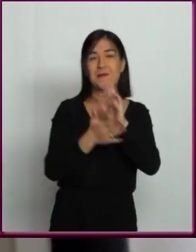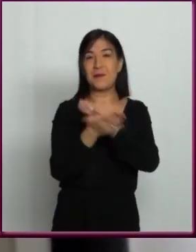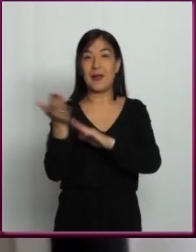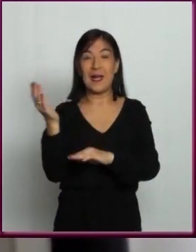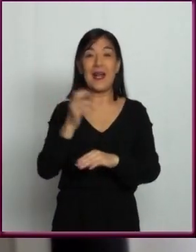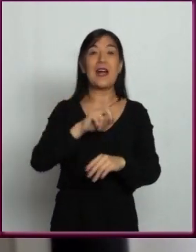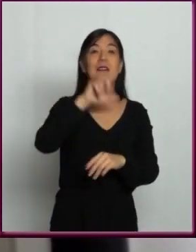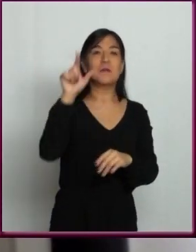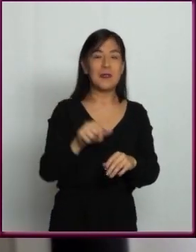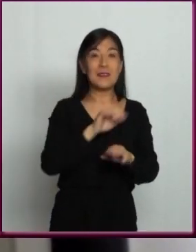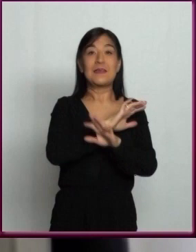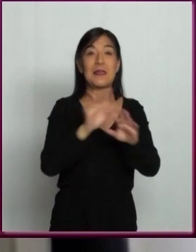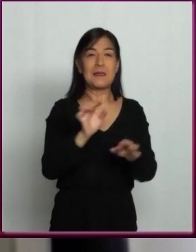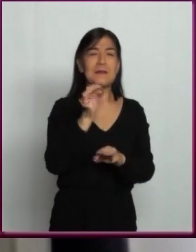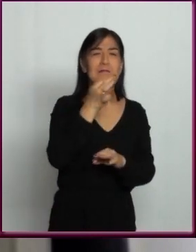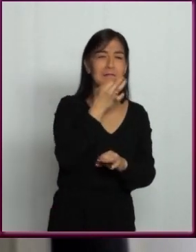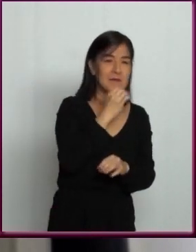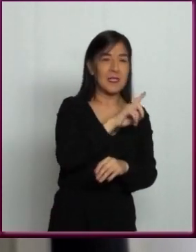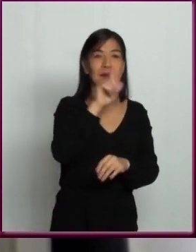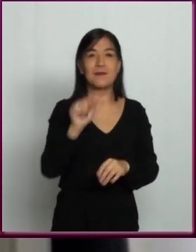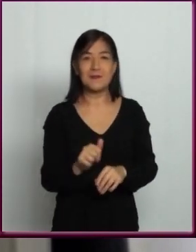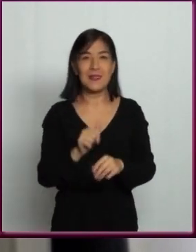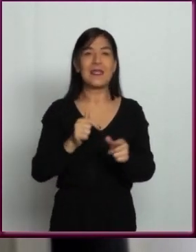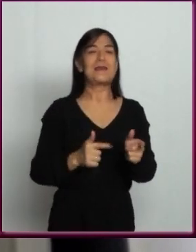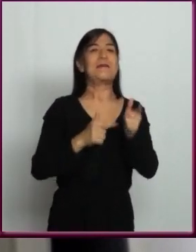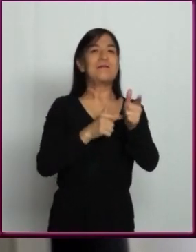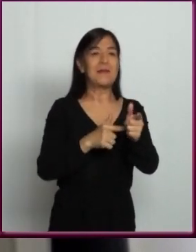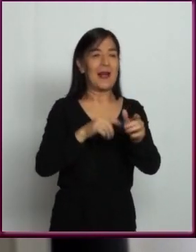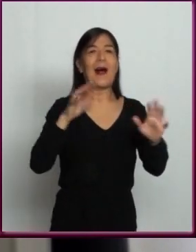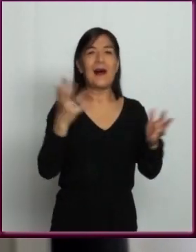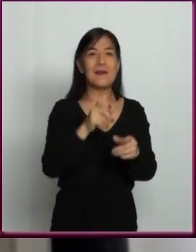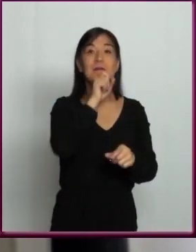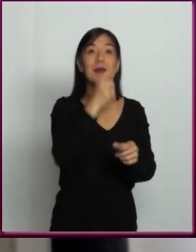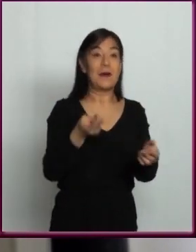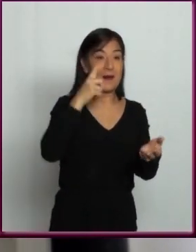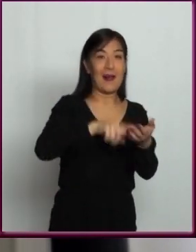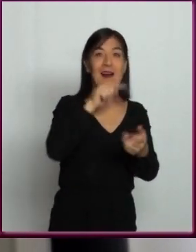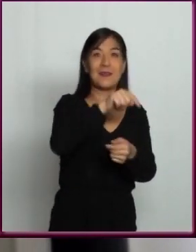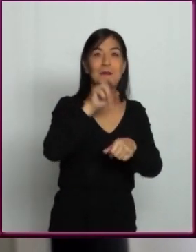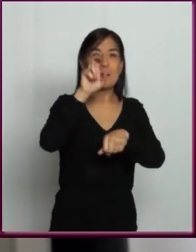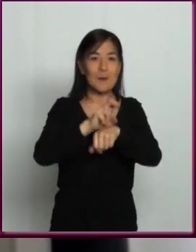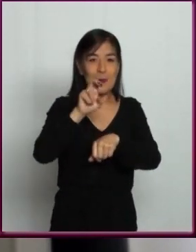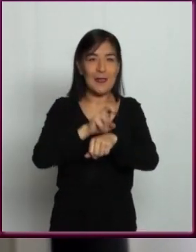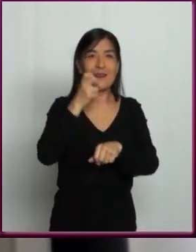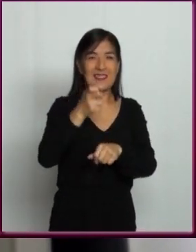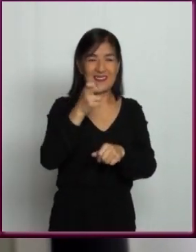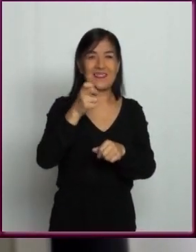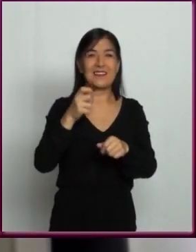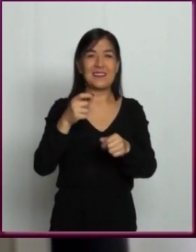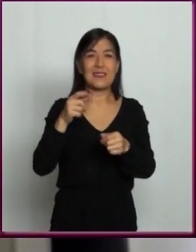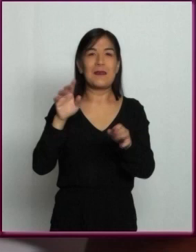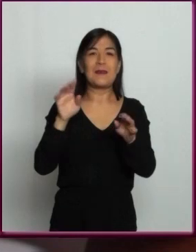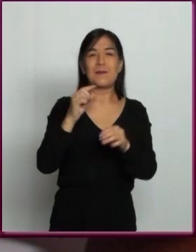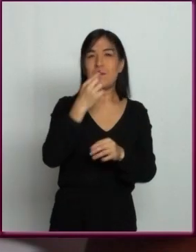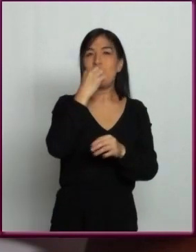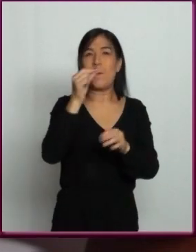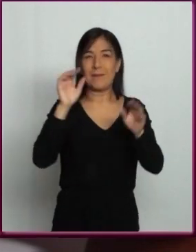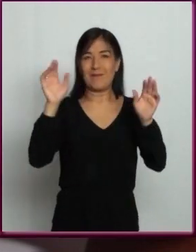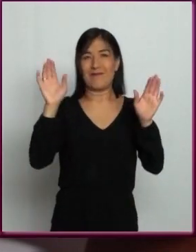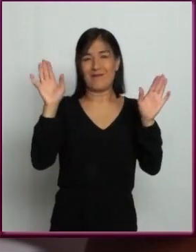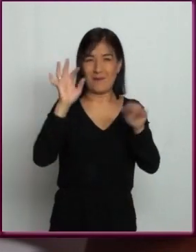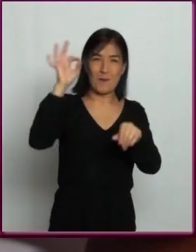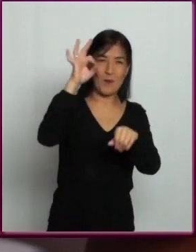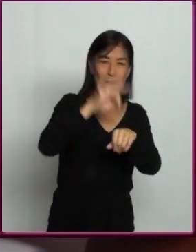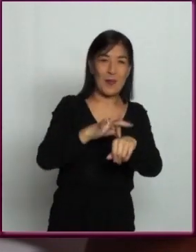paralización unos minutos después y continúa con su vida, pero adentro lleva los huevecillos de las larvas, de las avispas. Estos